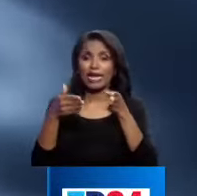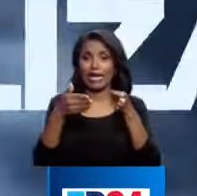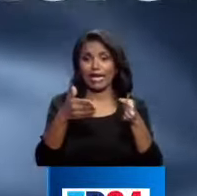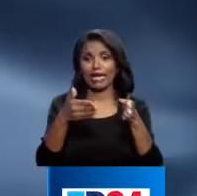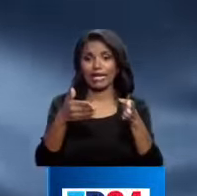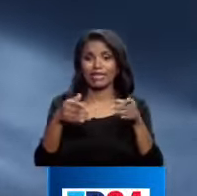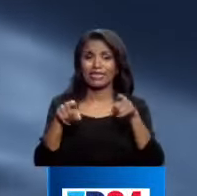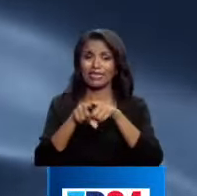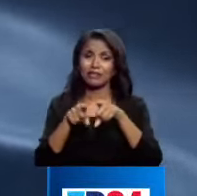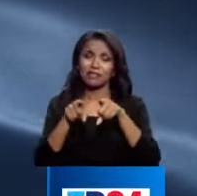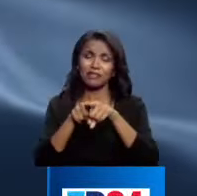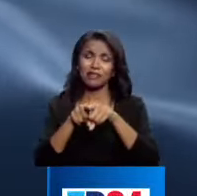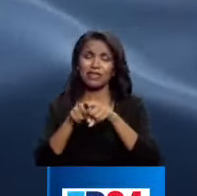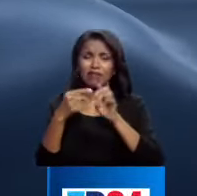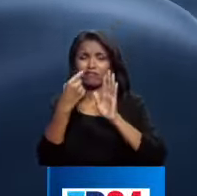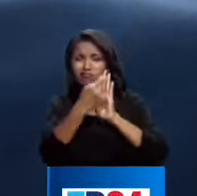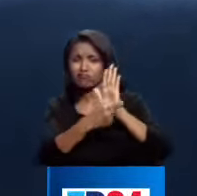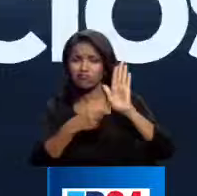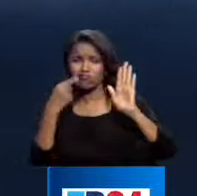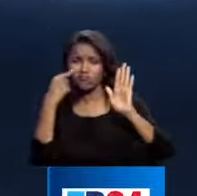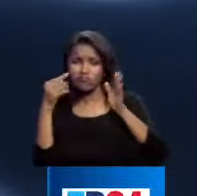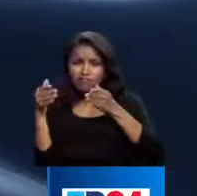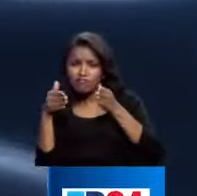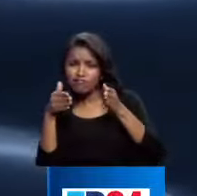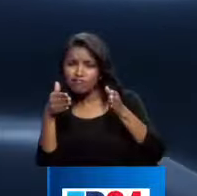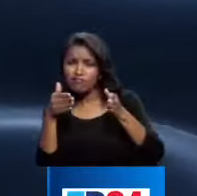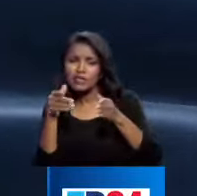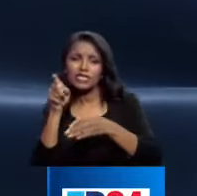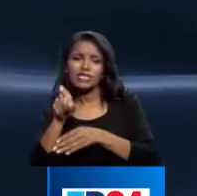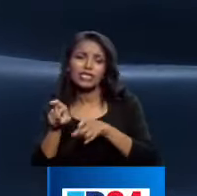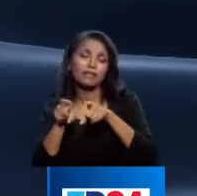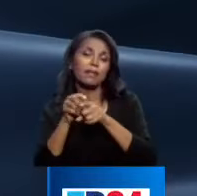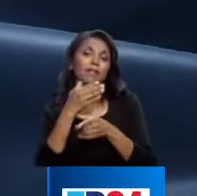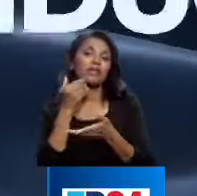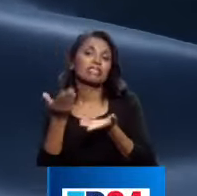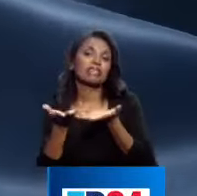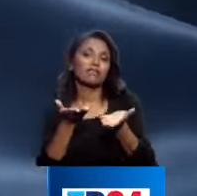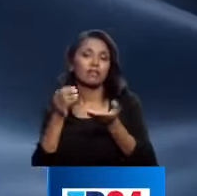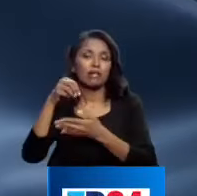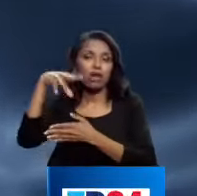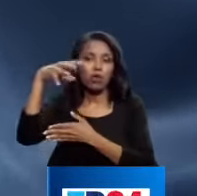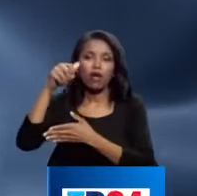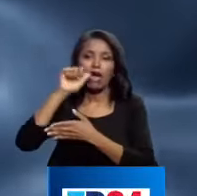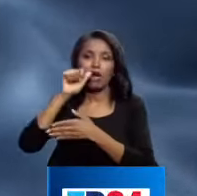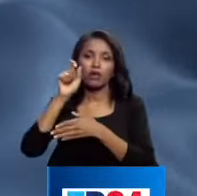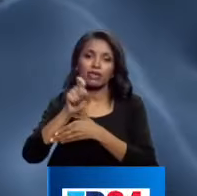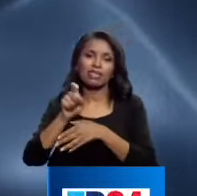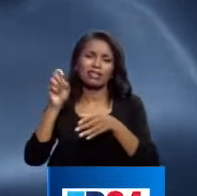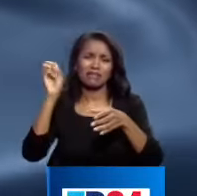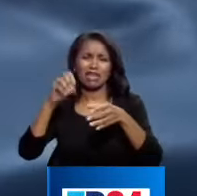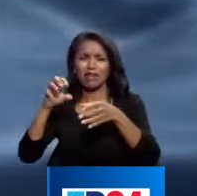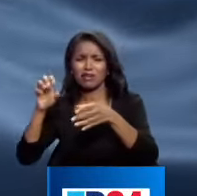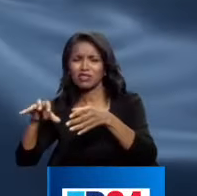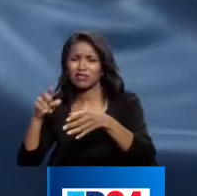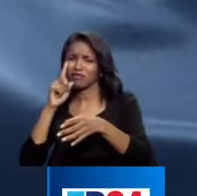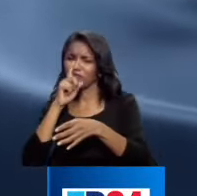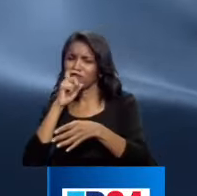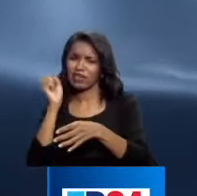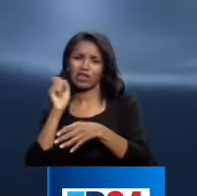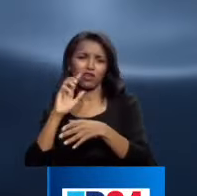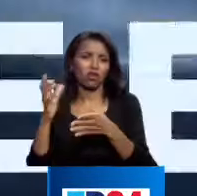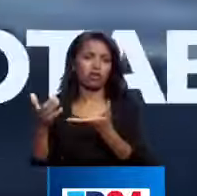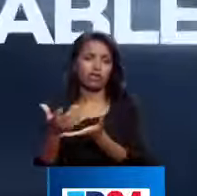acceso, adecuada señalización, mejores servicios públicos, como la gestión de residuos, la seguridad,